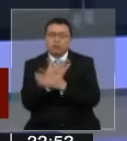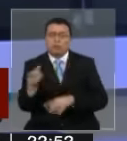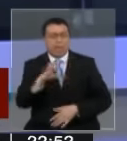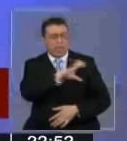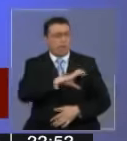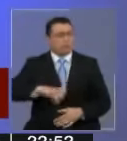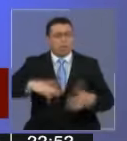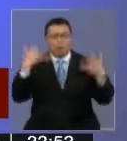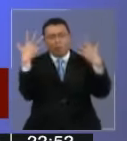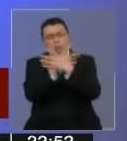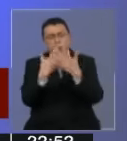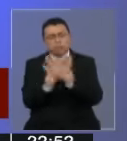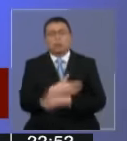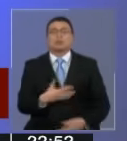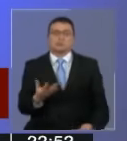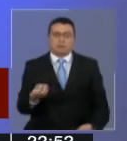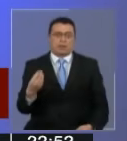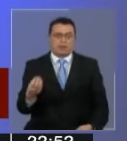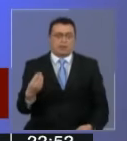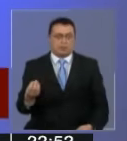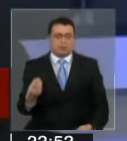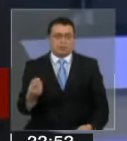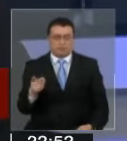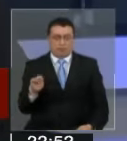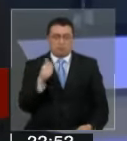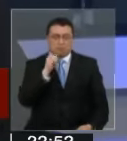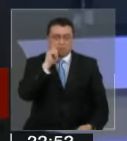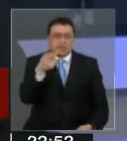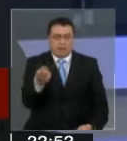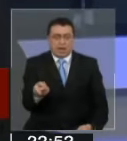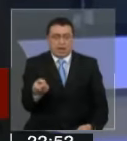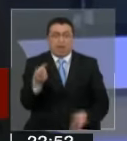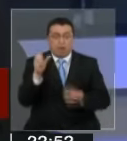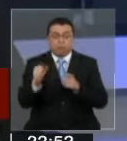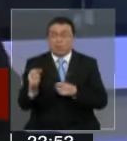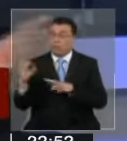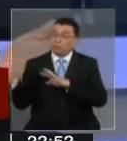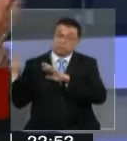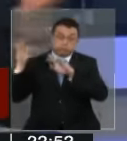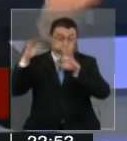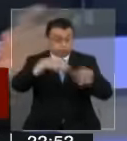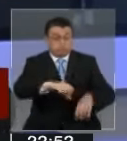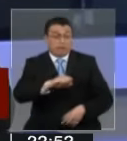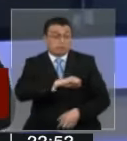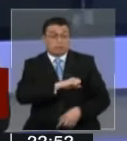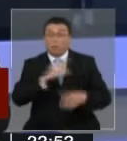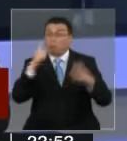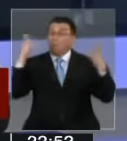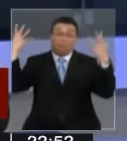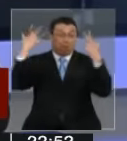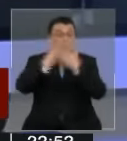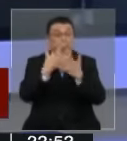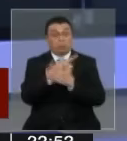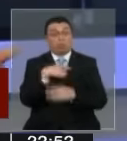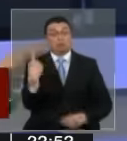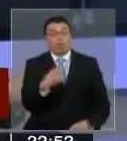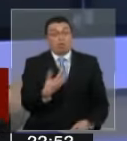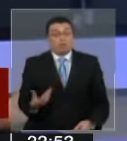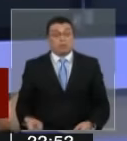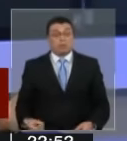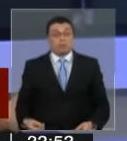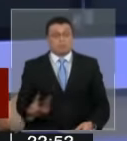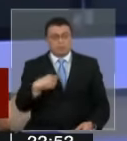funcionó. ¿Saben qué? Eso quiere decir que mañana nos podrían invadir y llegar hasta Santiago y no sabríamos, ¿no? Porque estoy